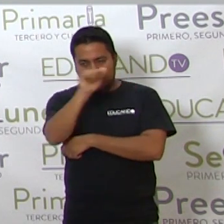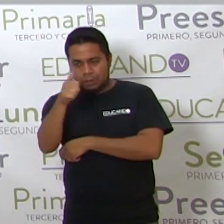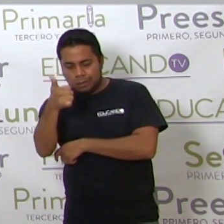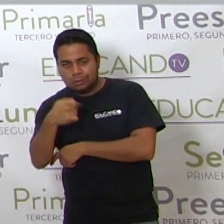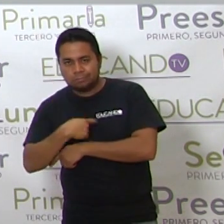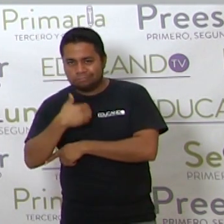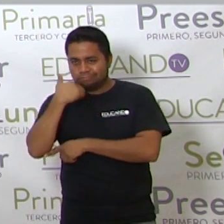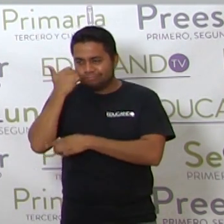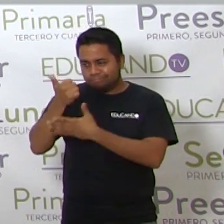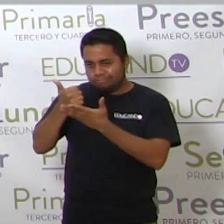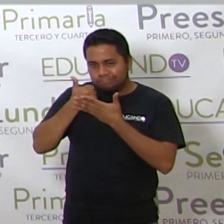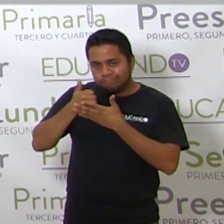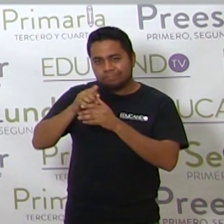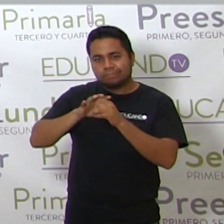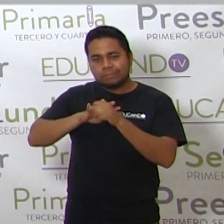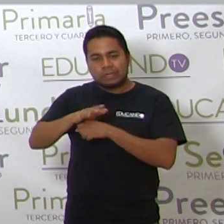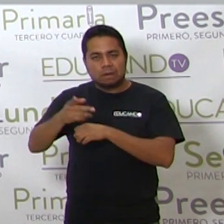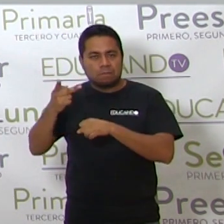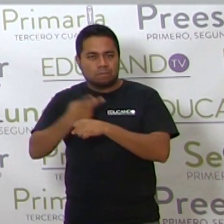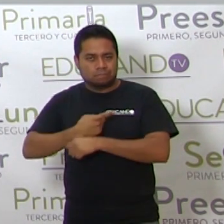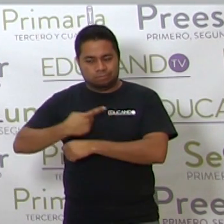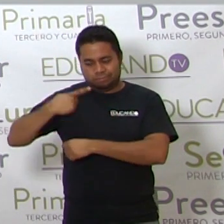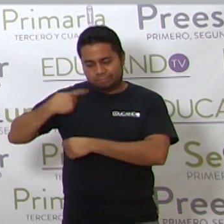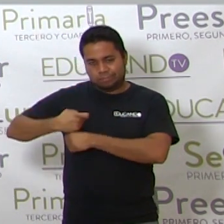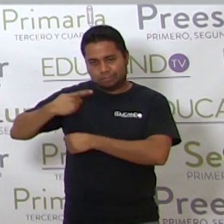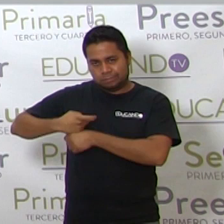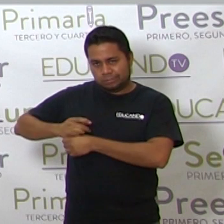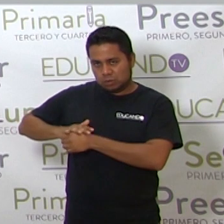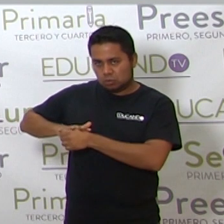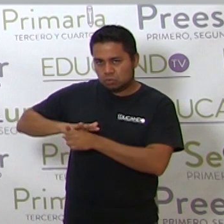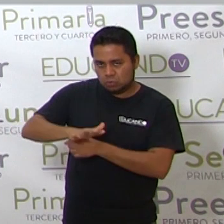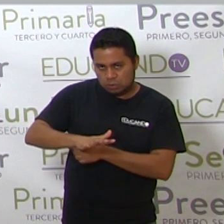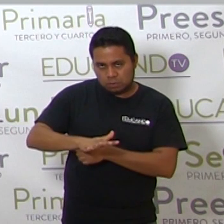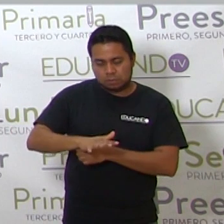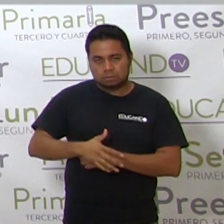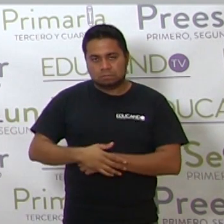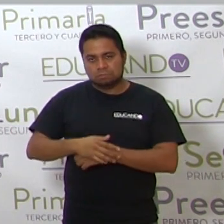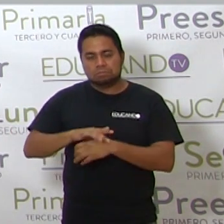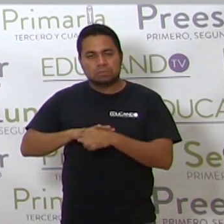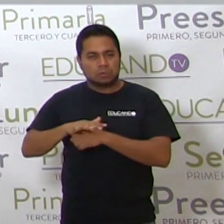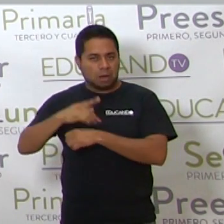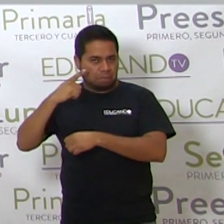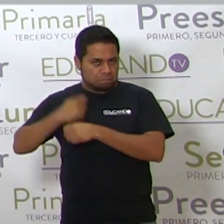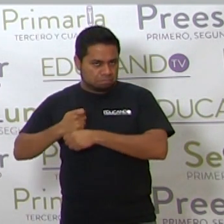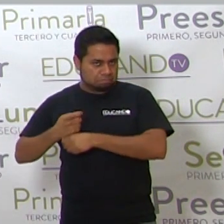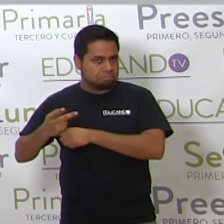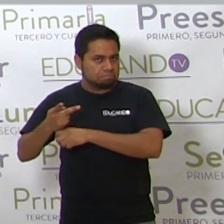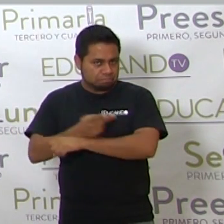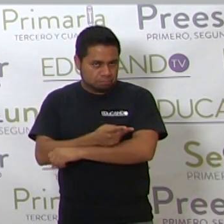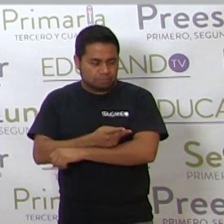qué pasó primero bien qué pasó primero